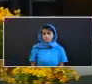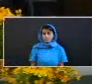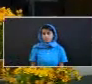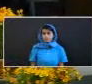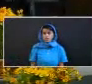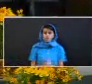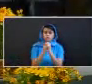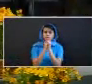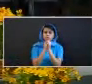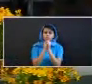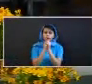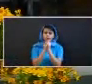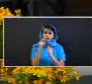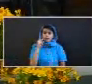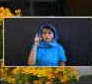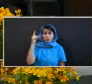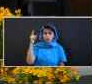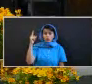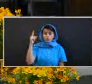Pero te suplico, Señor,